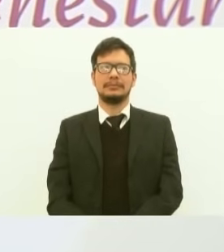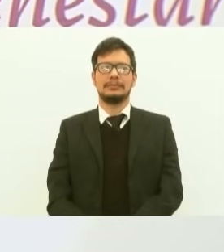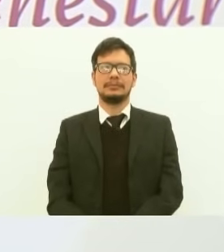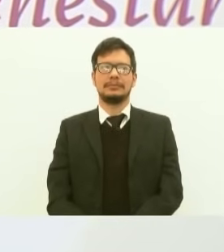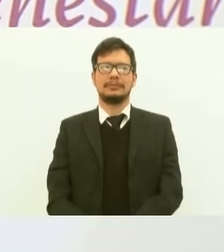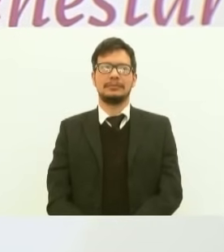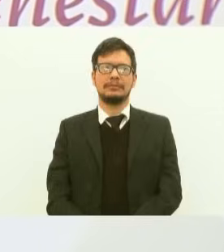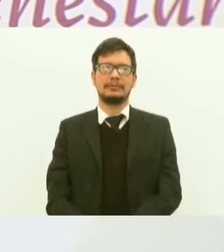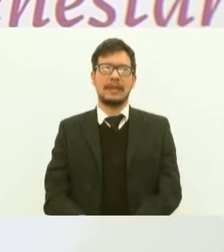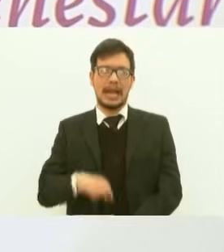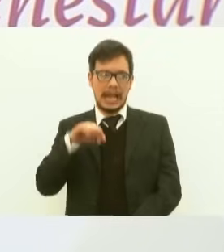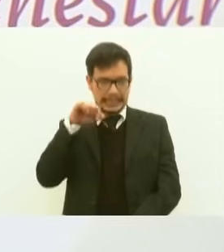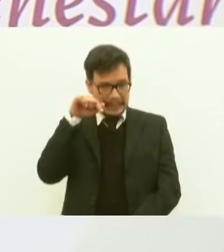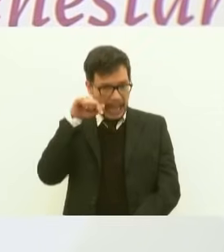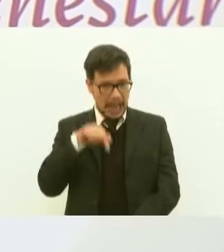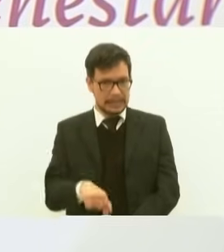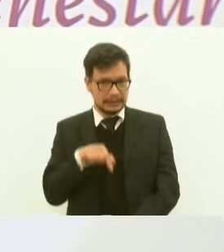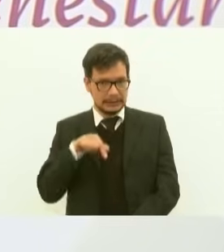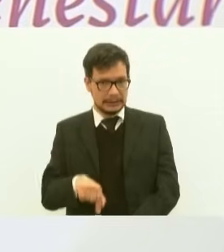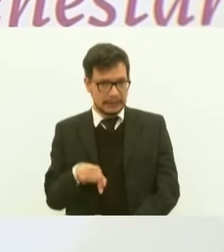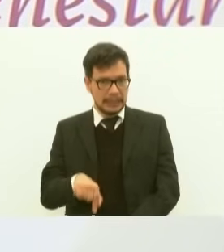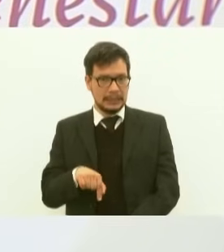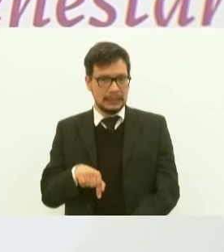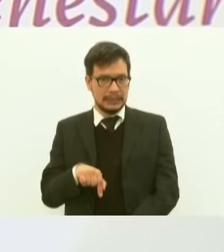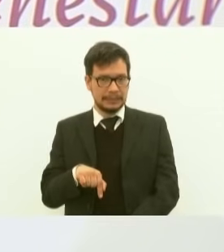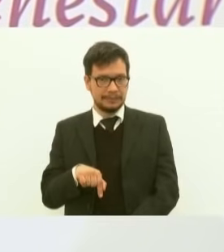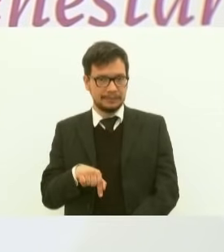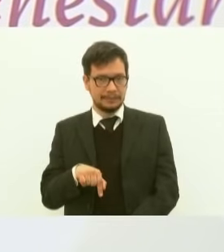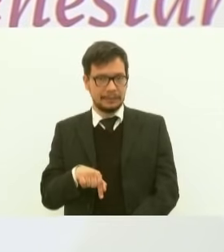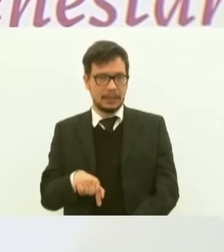Aquí está con nosotros